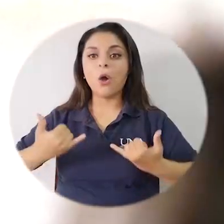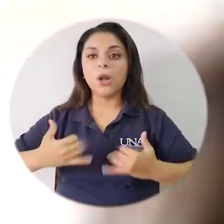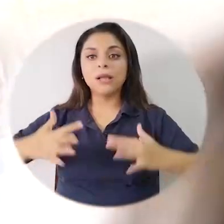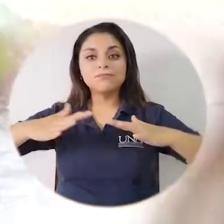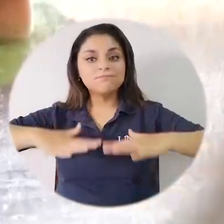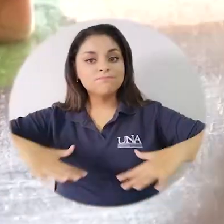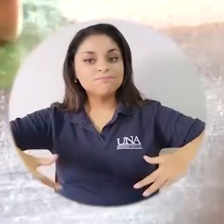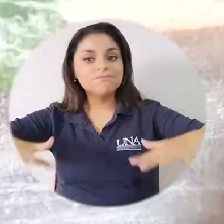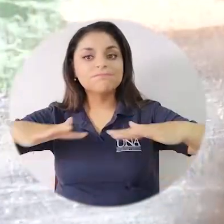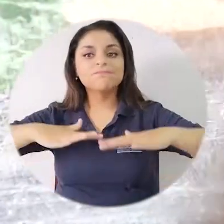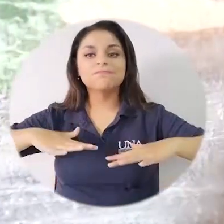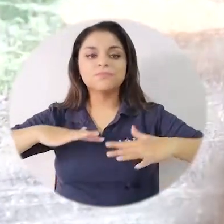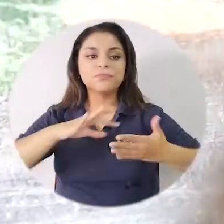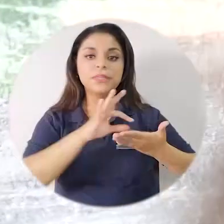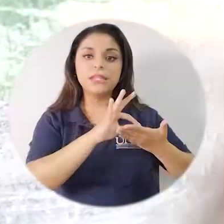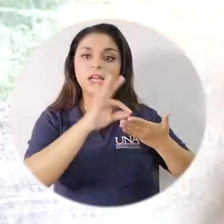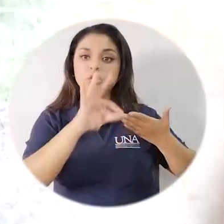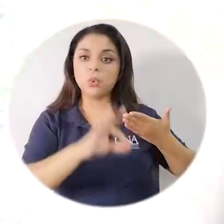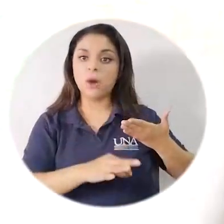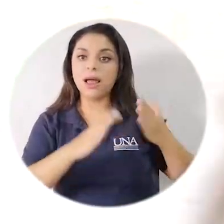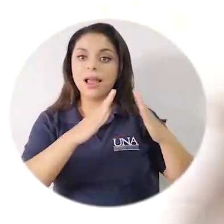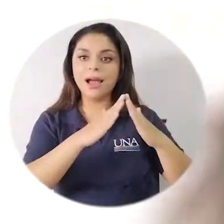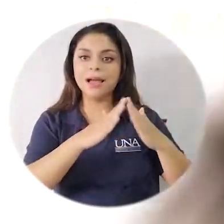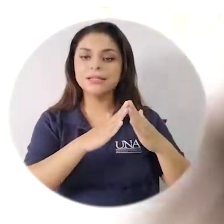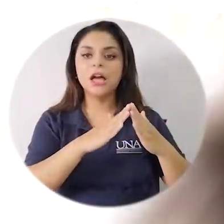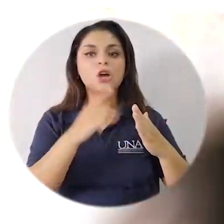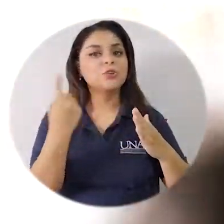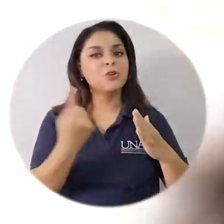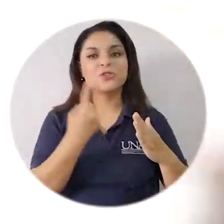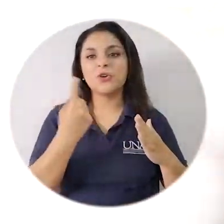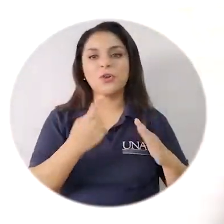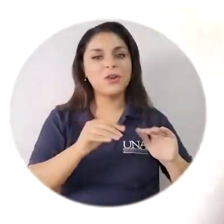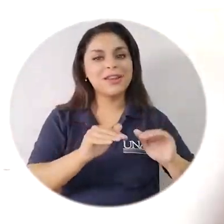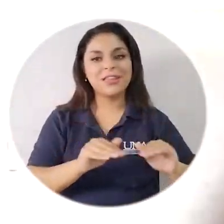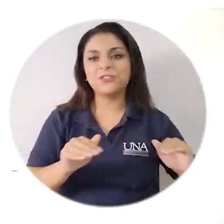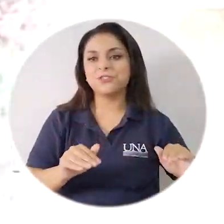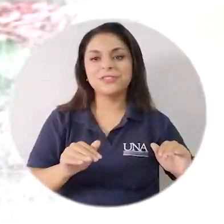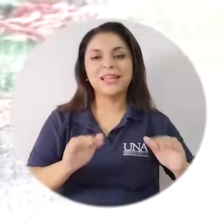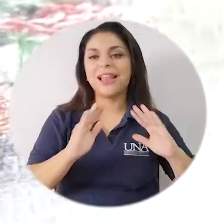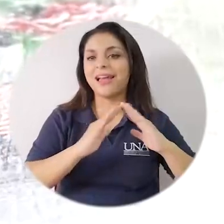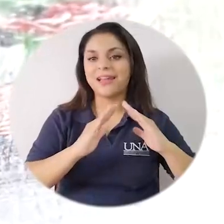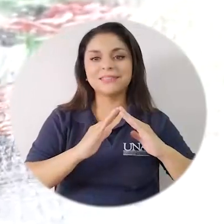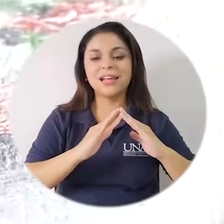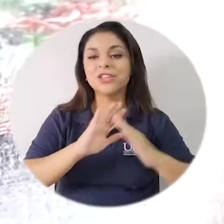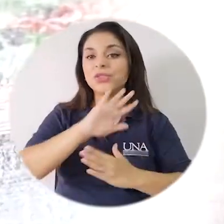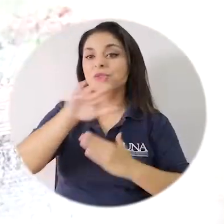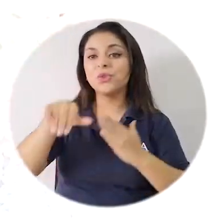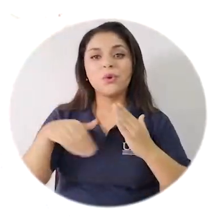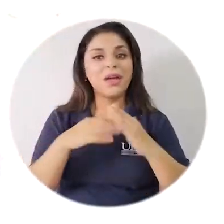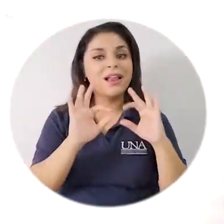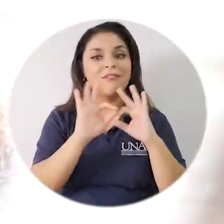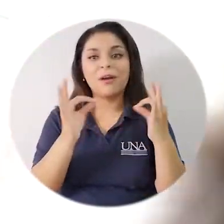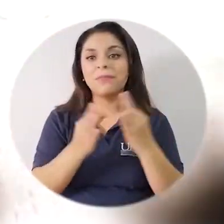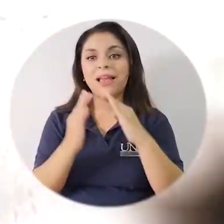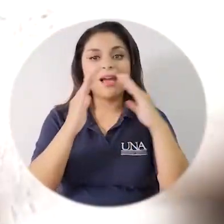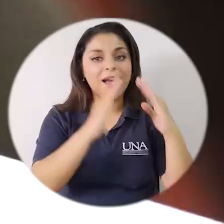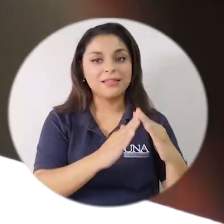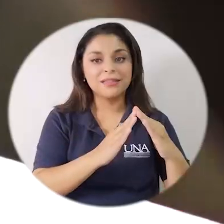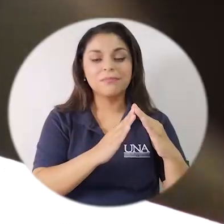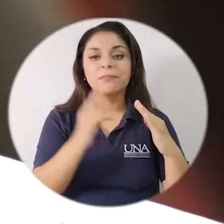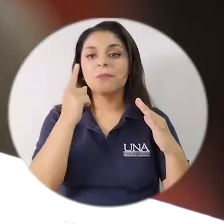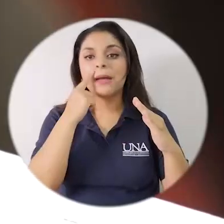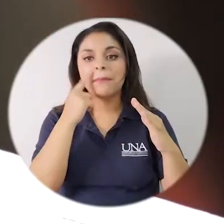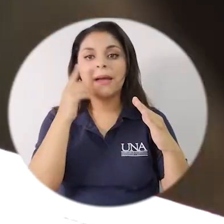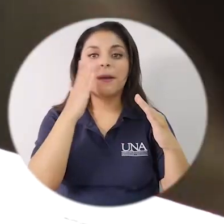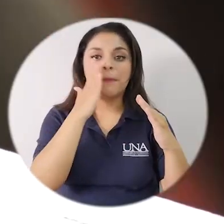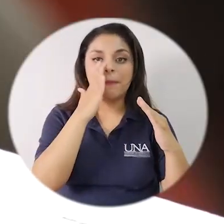contexto de la escuela en casa no es solo la escuela, no son solo los niños, sino que es todo el contexto familiar, donde está